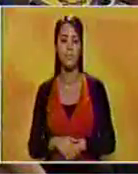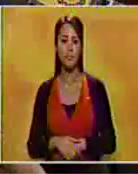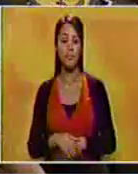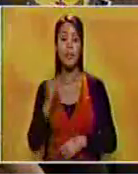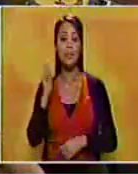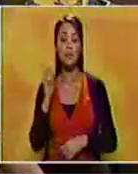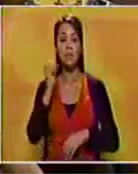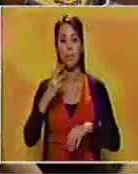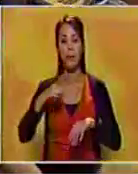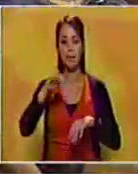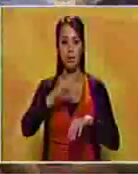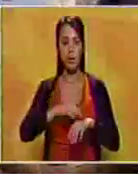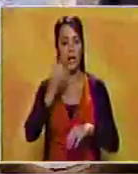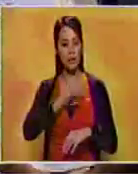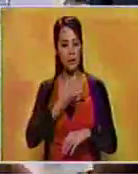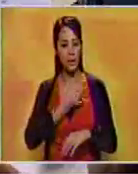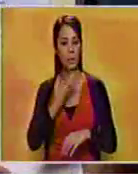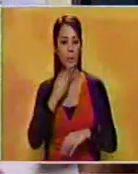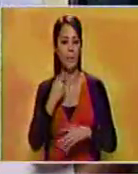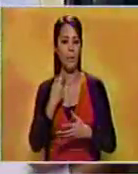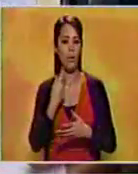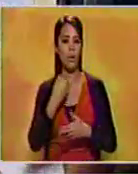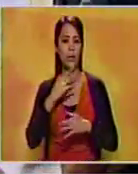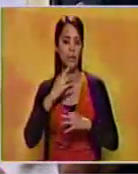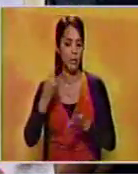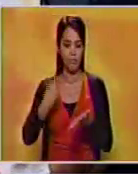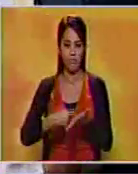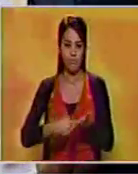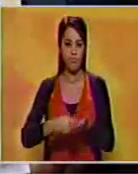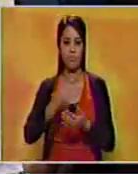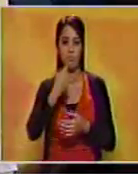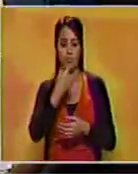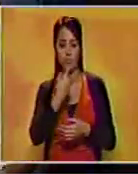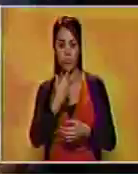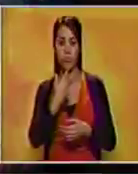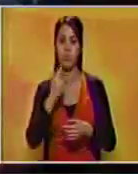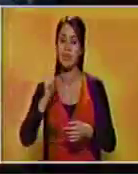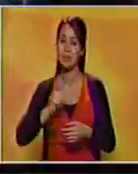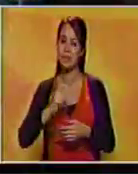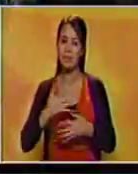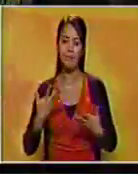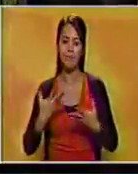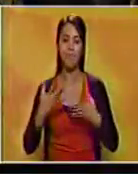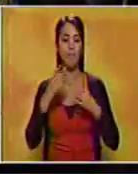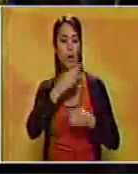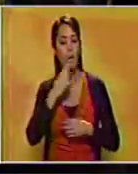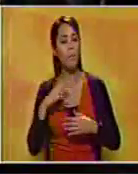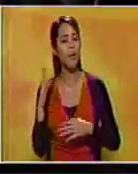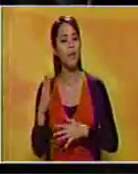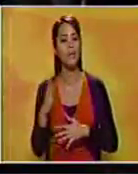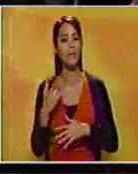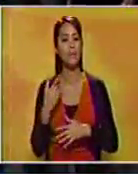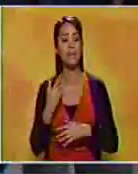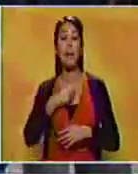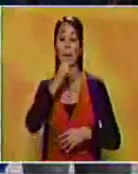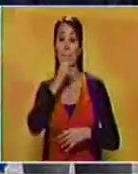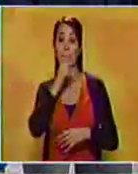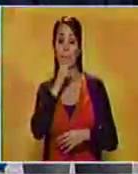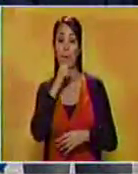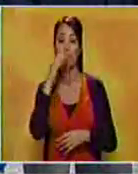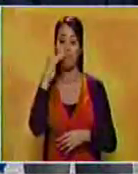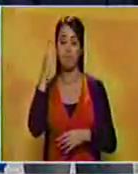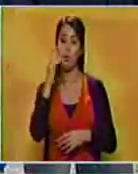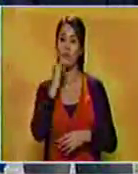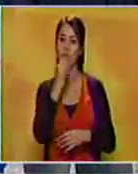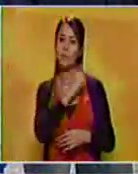diputado a la asamblea nacional aseguró que de no recibir los medicamentos y alimentos necesarios se vería comprometida la salud de los adultos mayores con gas de